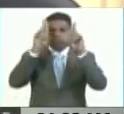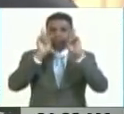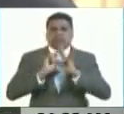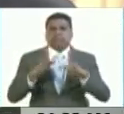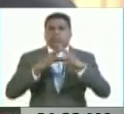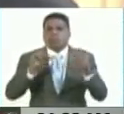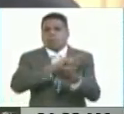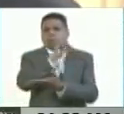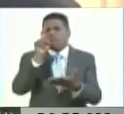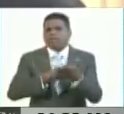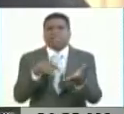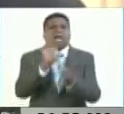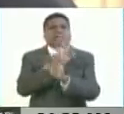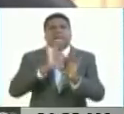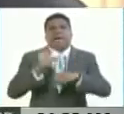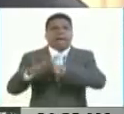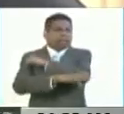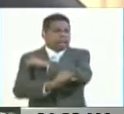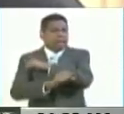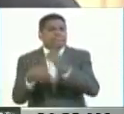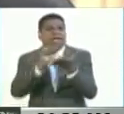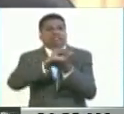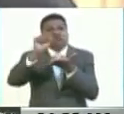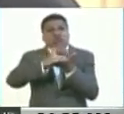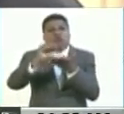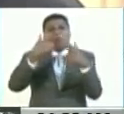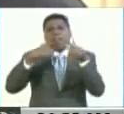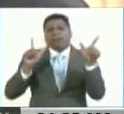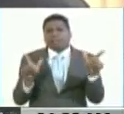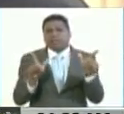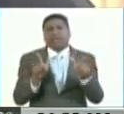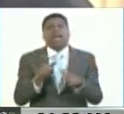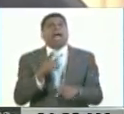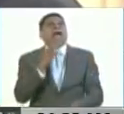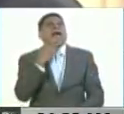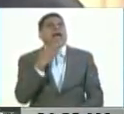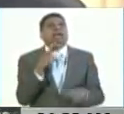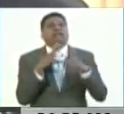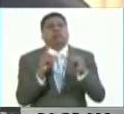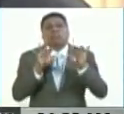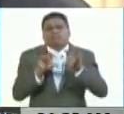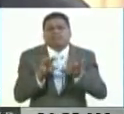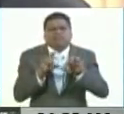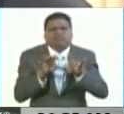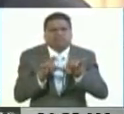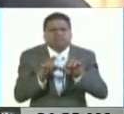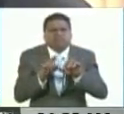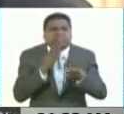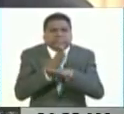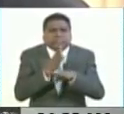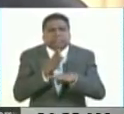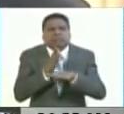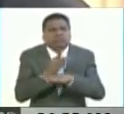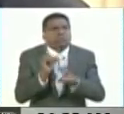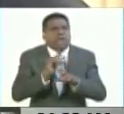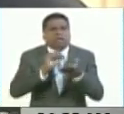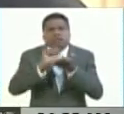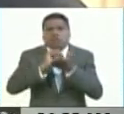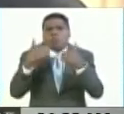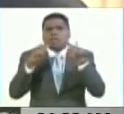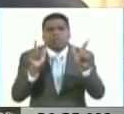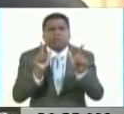para poder hacer una auditoría interna y no con los códigos maliciosos que pueden ser introducidos por las empresas